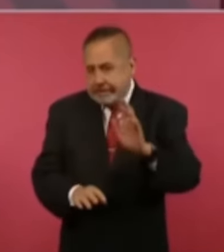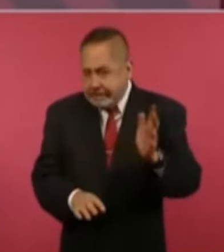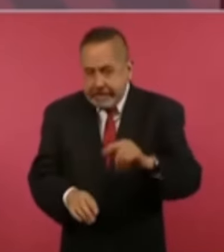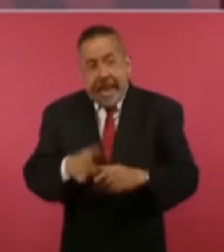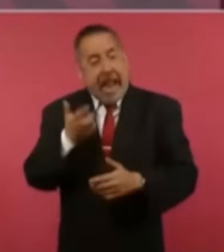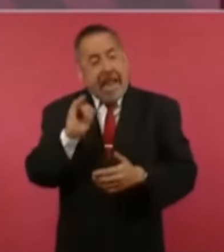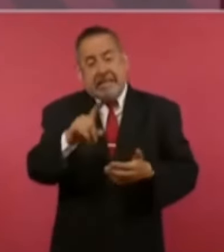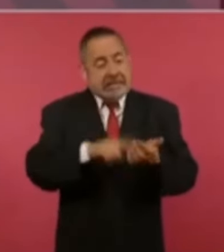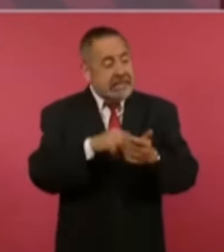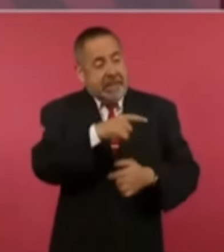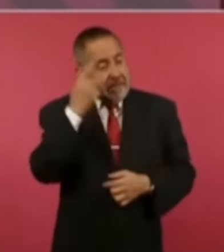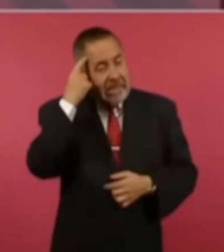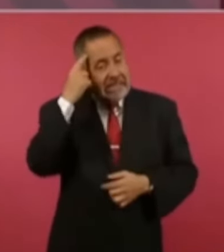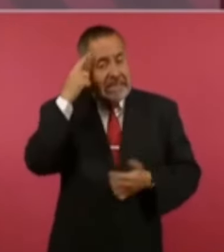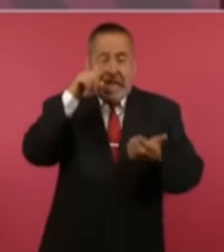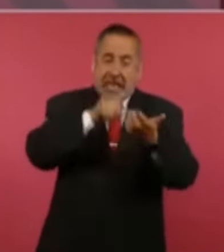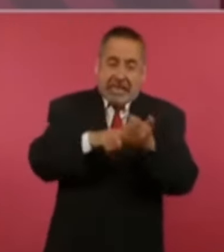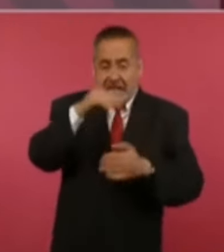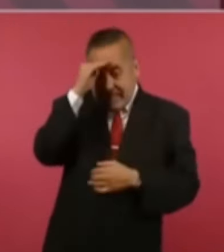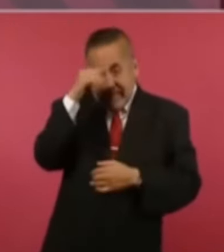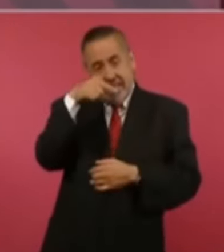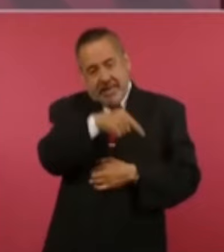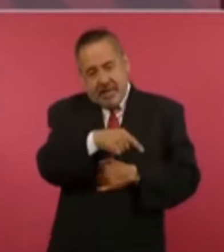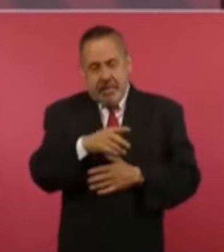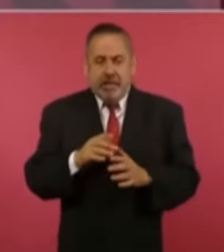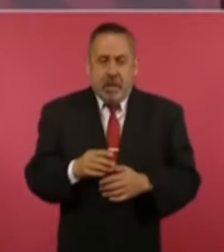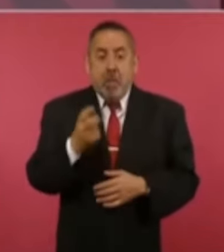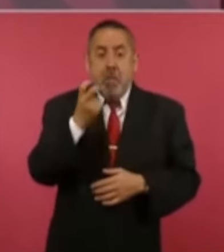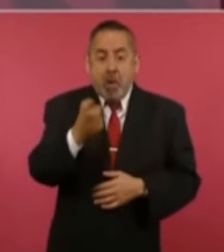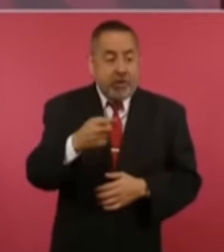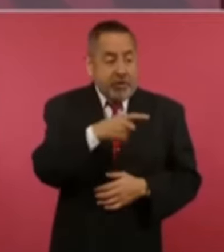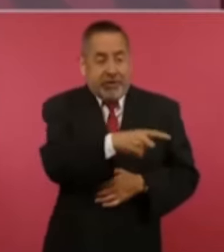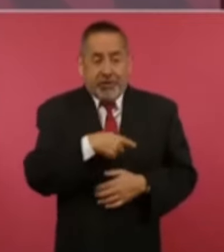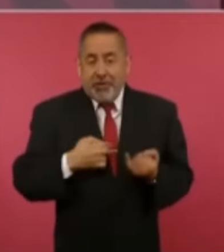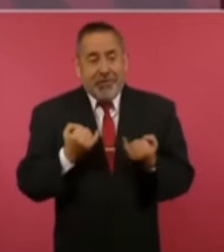conservadurismo. Por eso no somos iguales.